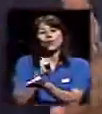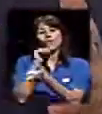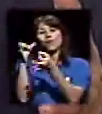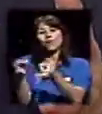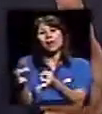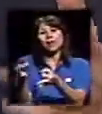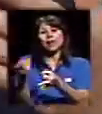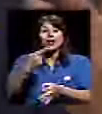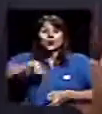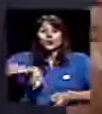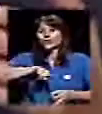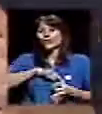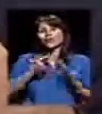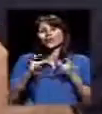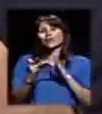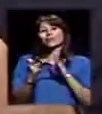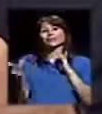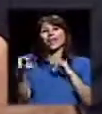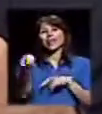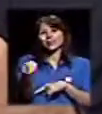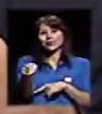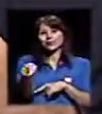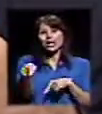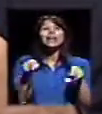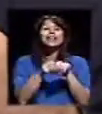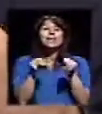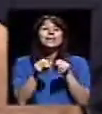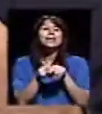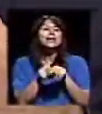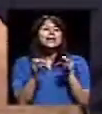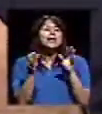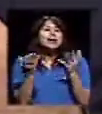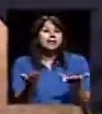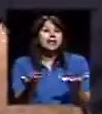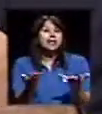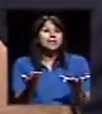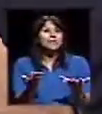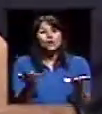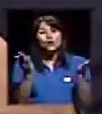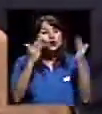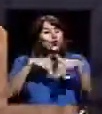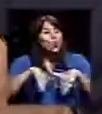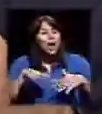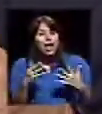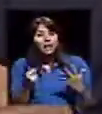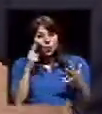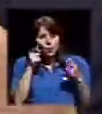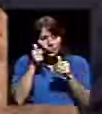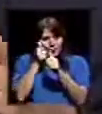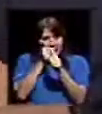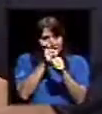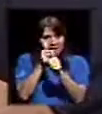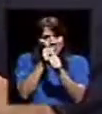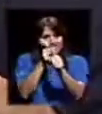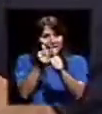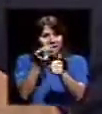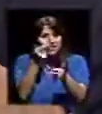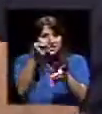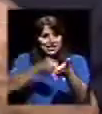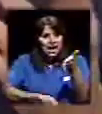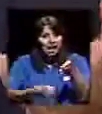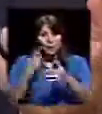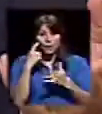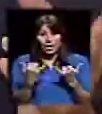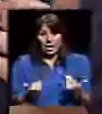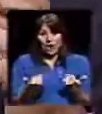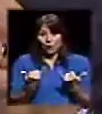el rastro, sino también, por ejemplo, muy importante, la trazabilidad fiscal, porque hoy de todas las compras que se hacen con